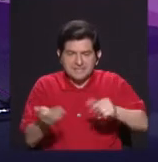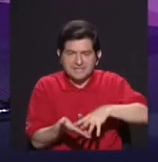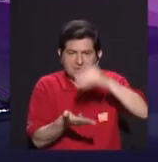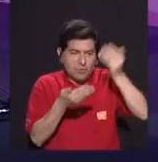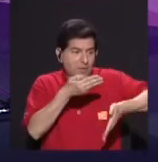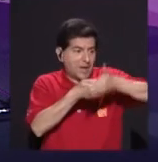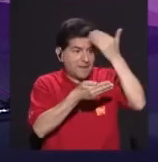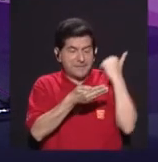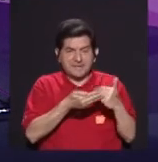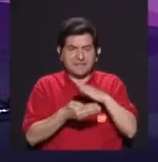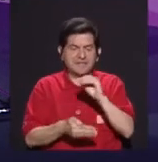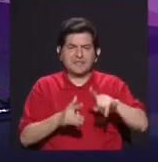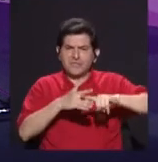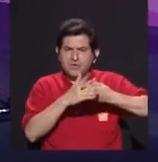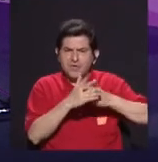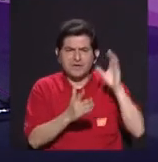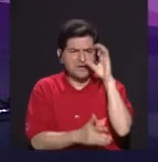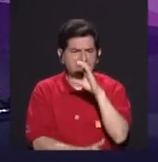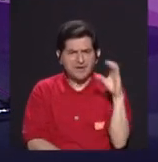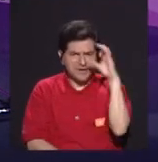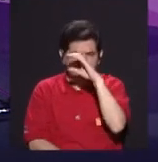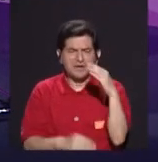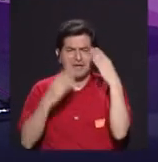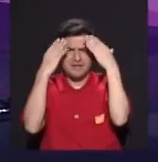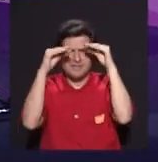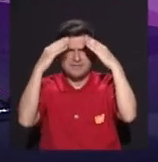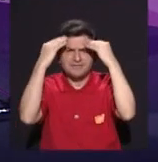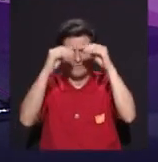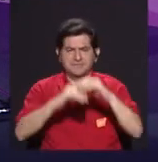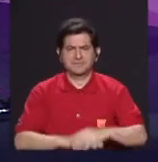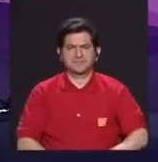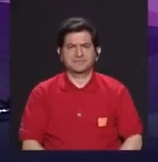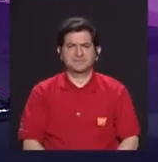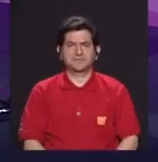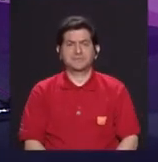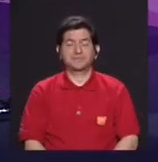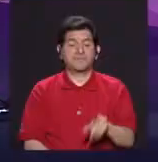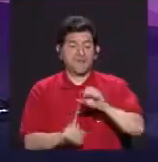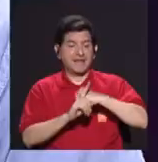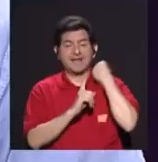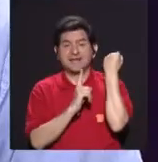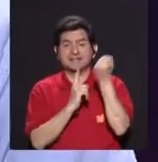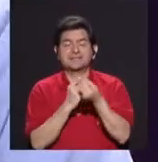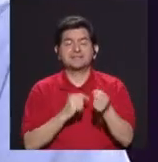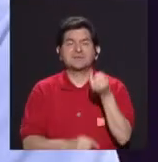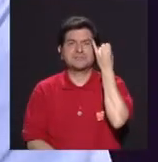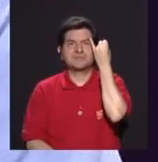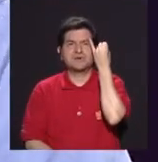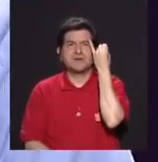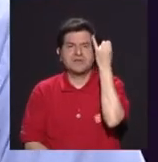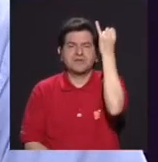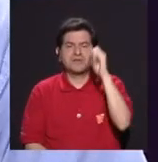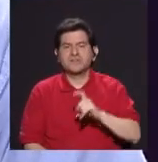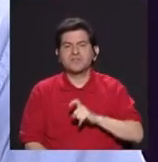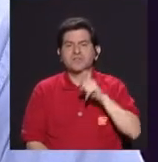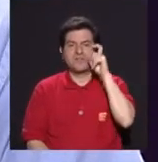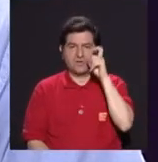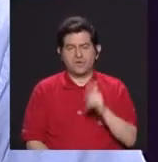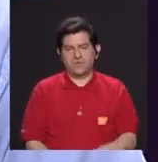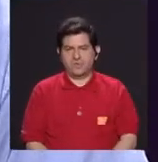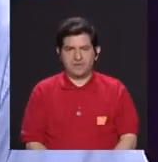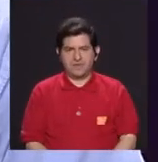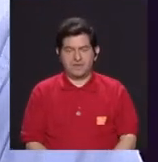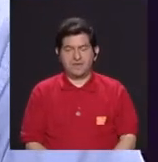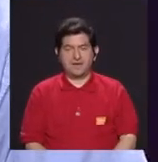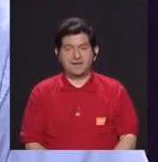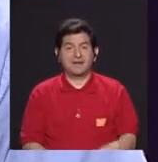herramientas de cómo nosotros buscamos información y en esta cuestión de la de la ideología de género que ha sido